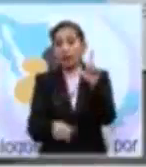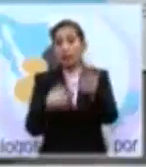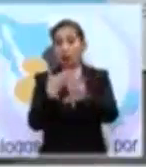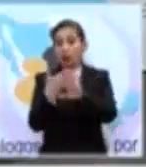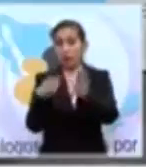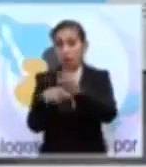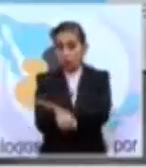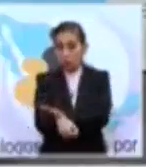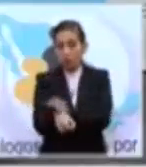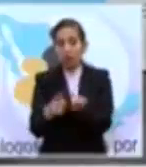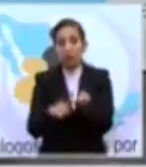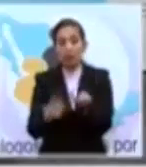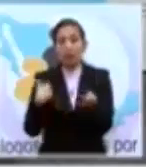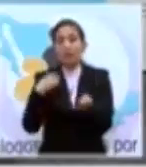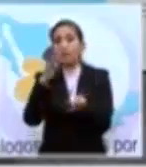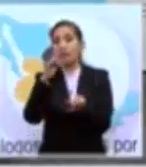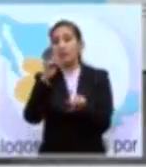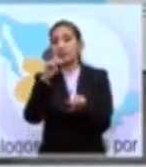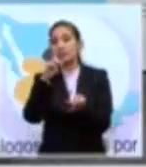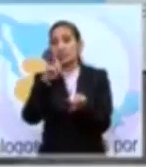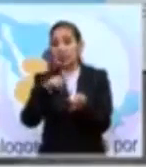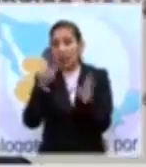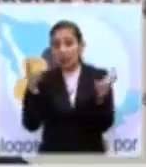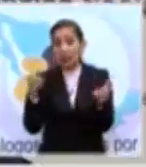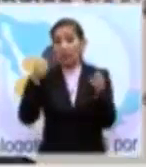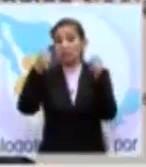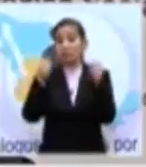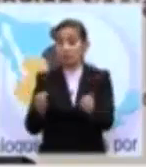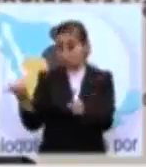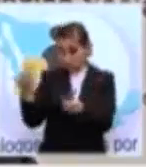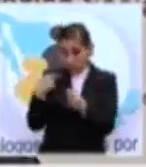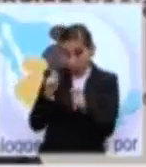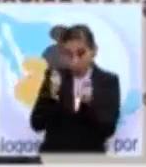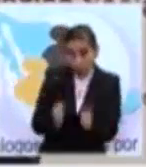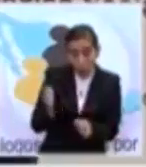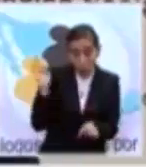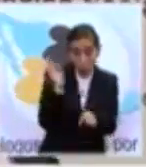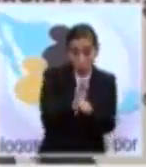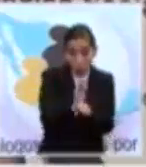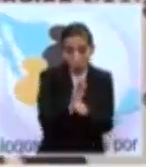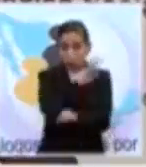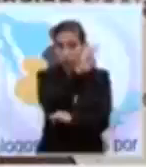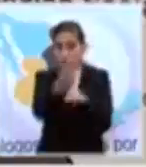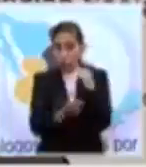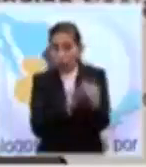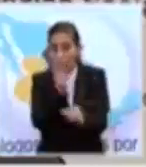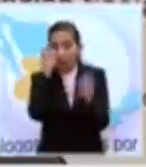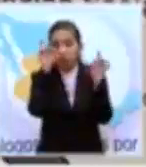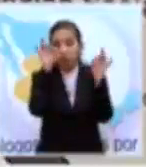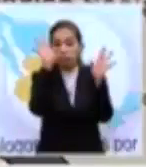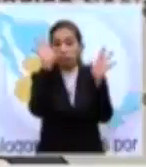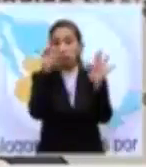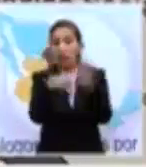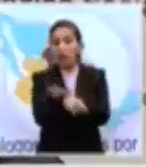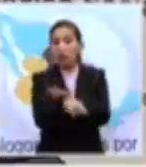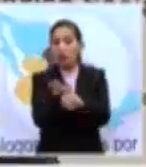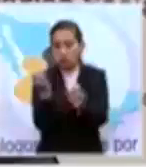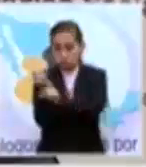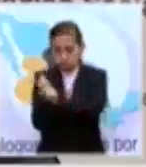y con un fiscal que nos dé garantías de que todos los casos de corrupción van a ser